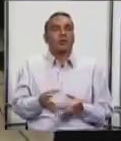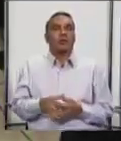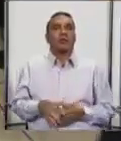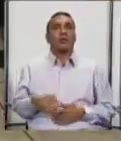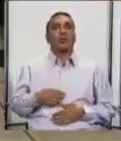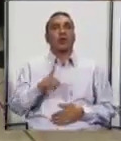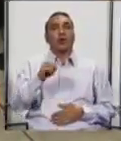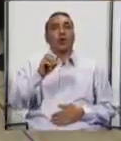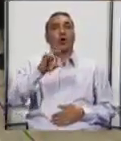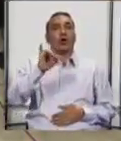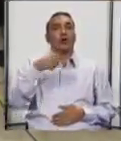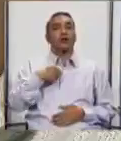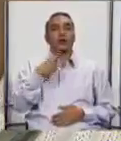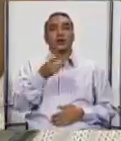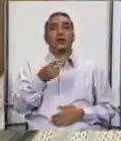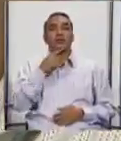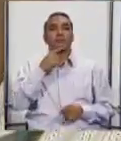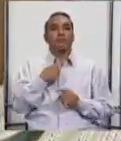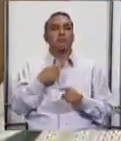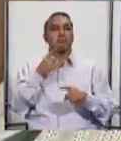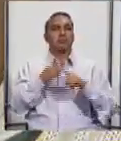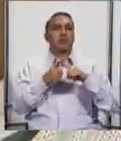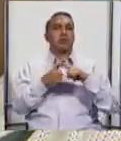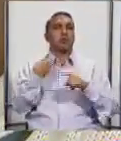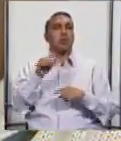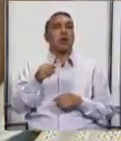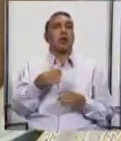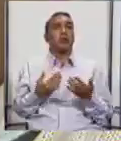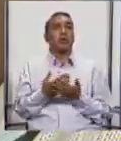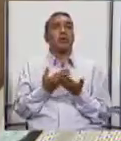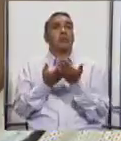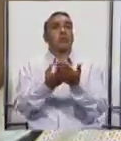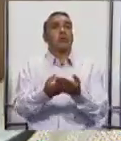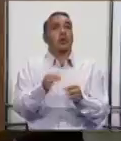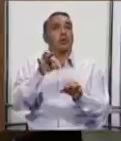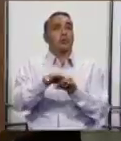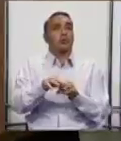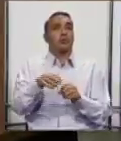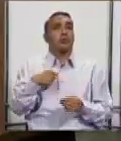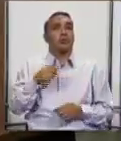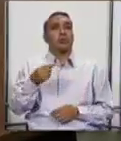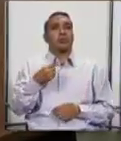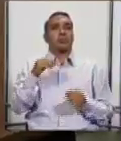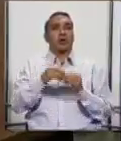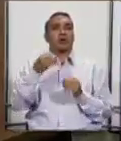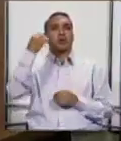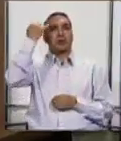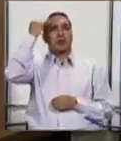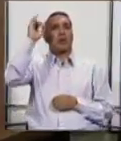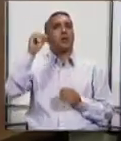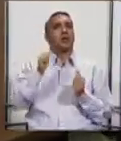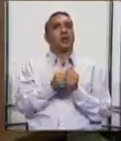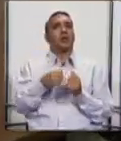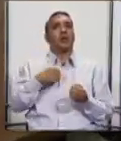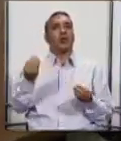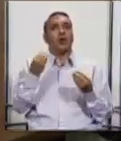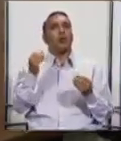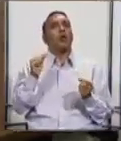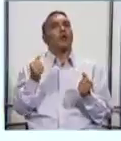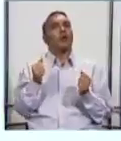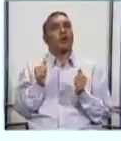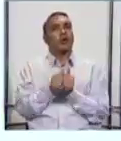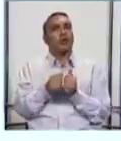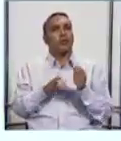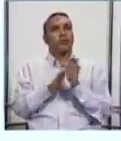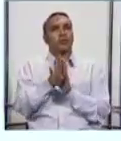mira de forma positiva esta oferta electoral. Aduce que en el país hay que explotar más la capacidad intelectual de cada joven, con base a crédito y una asesoría